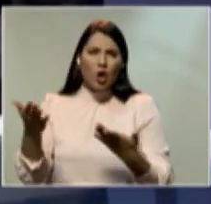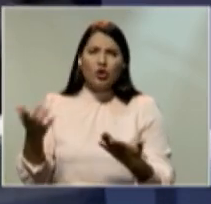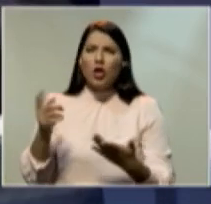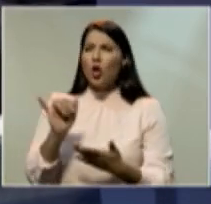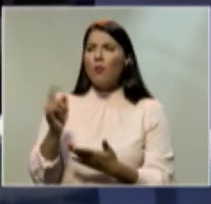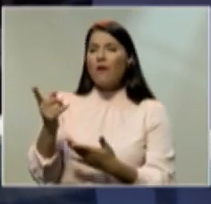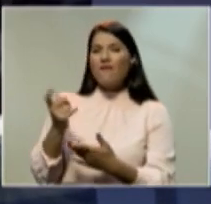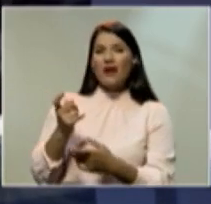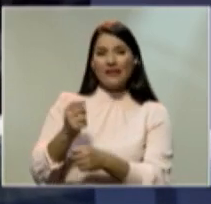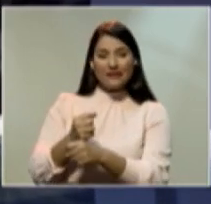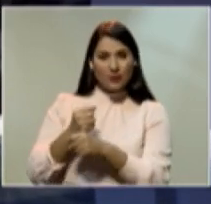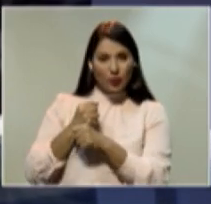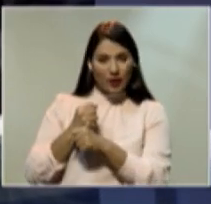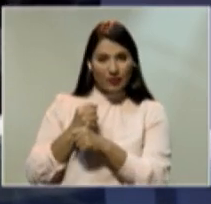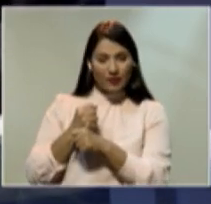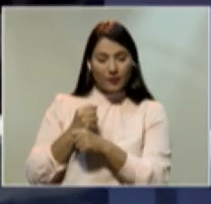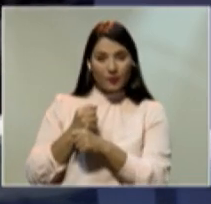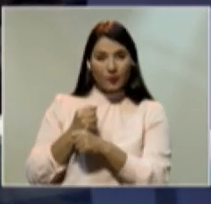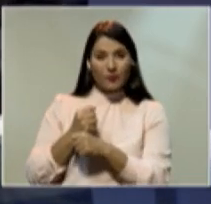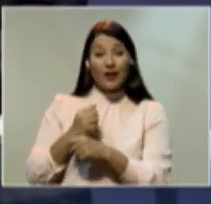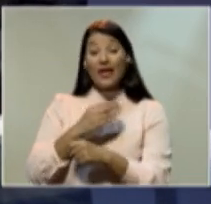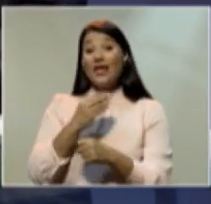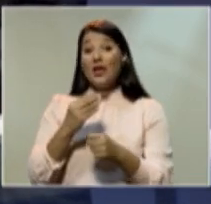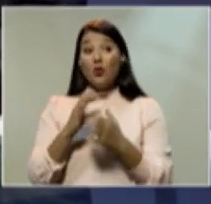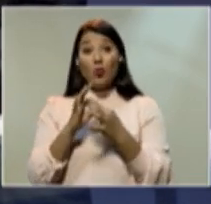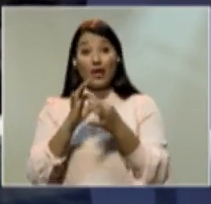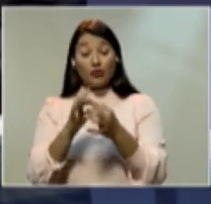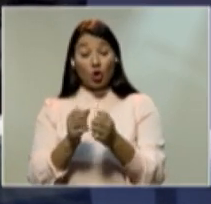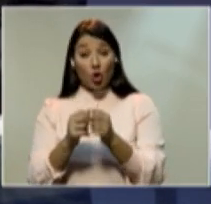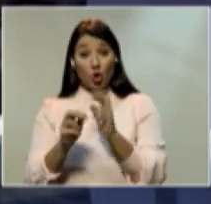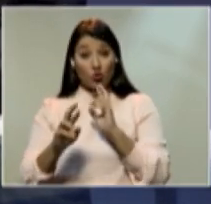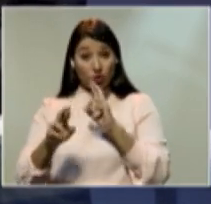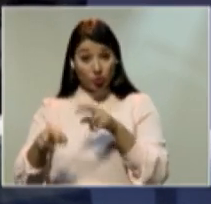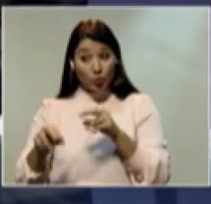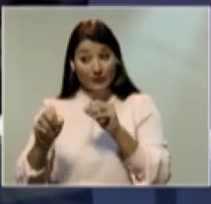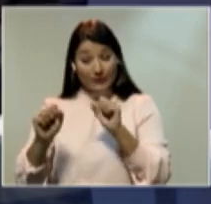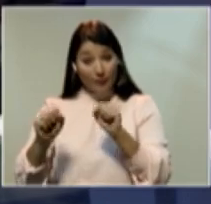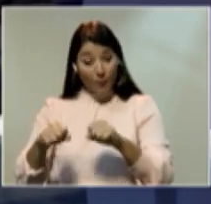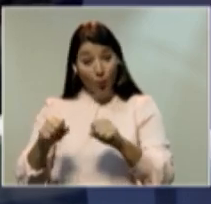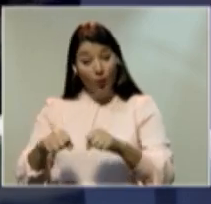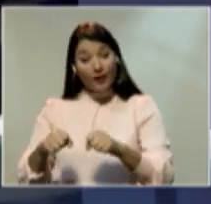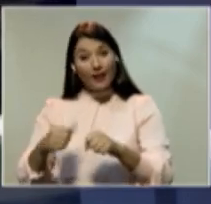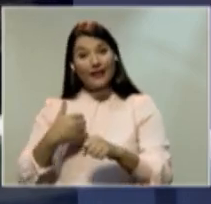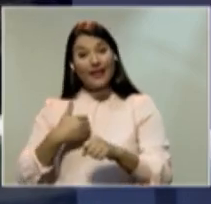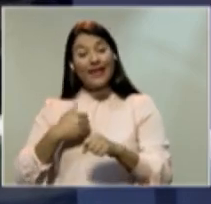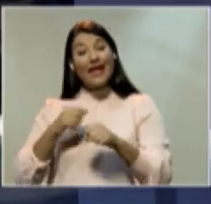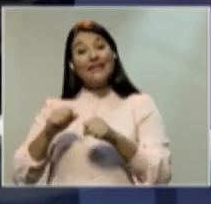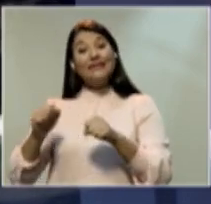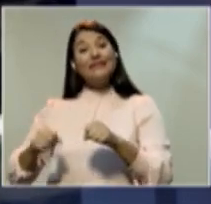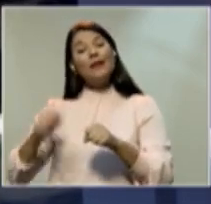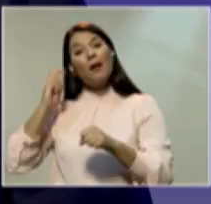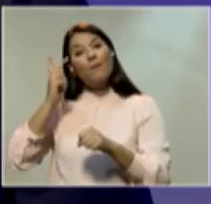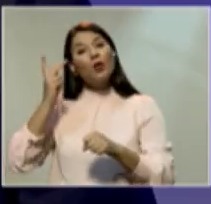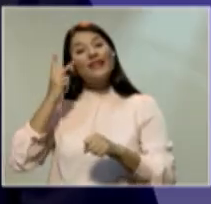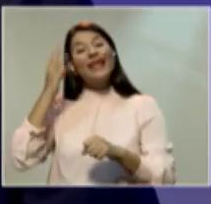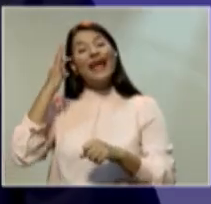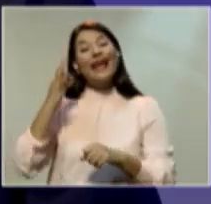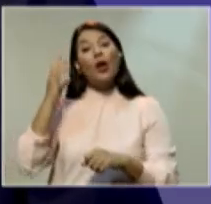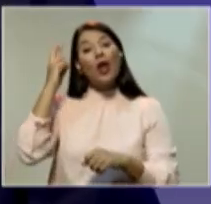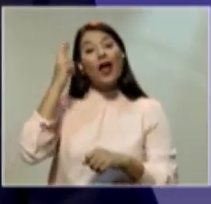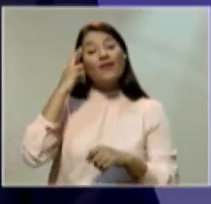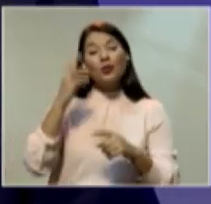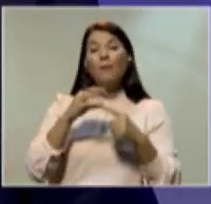inseguridad. Y en cuanto a las respuestas que pueda dar el sistema político, creo que la causa principal está en